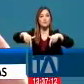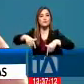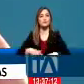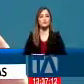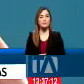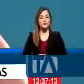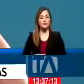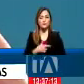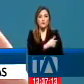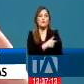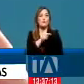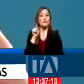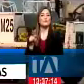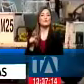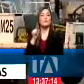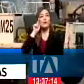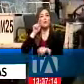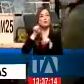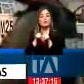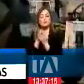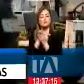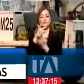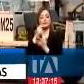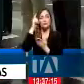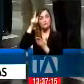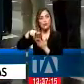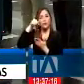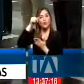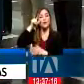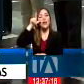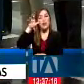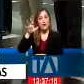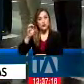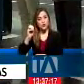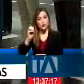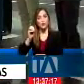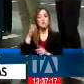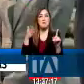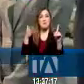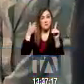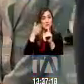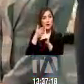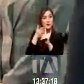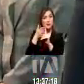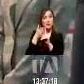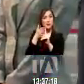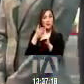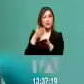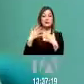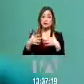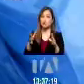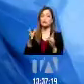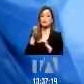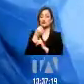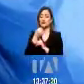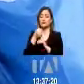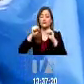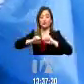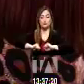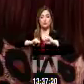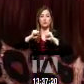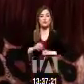Si la cantidad de dosis acordadas se suman a las adquisiciones del gobierno de Guillermo Lasso, la meta planteada no estaría lejos. De acuerdo